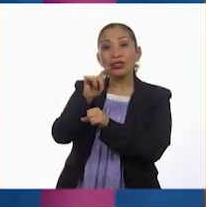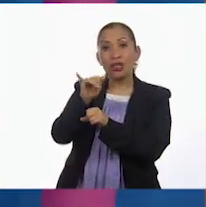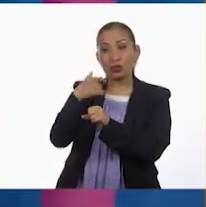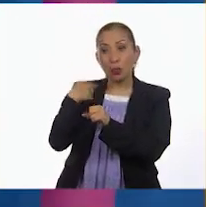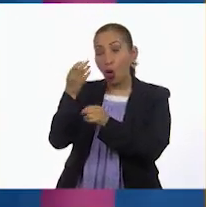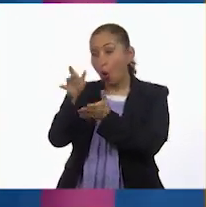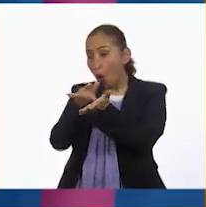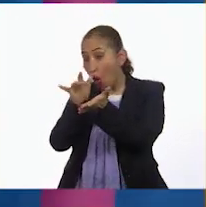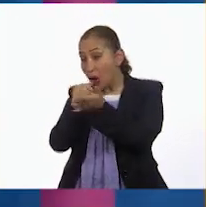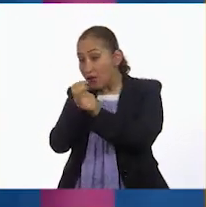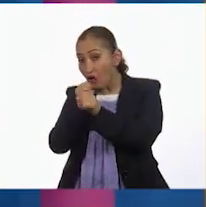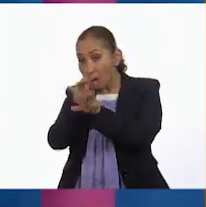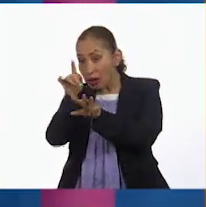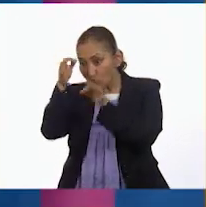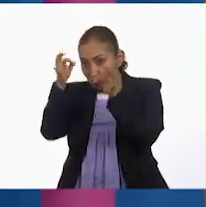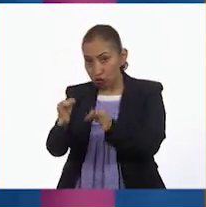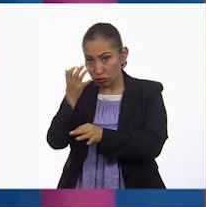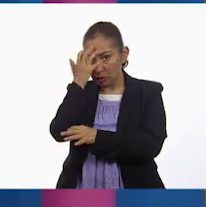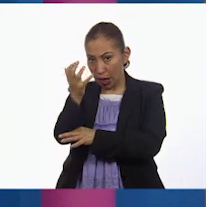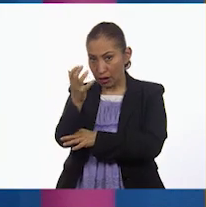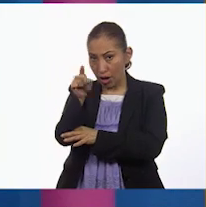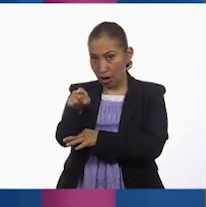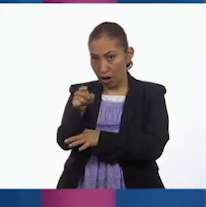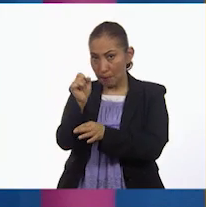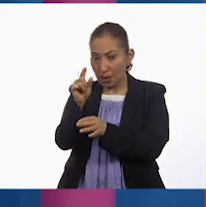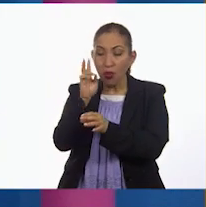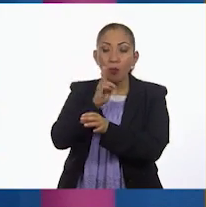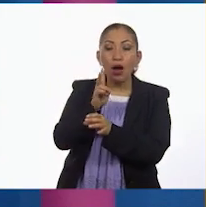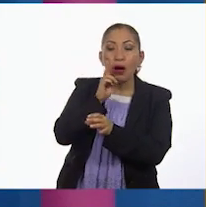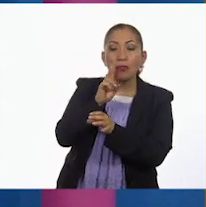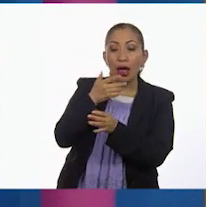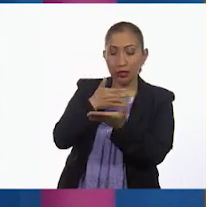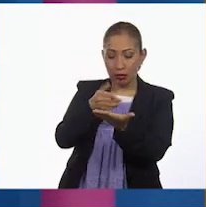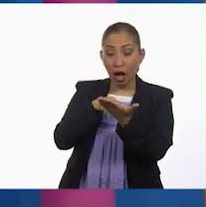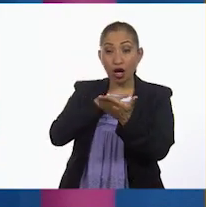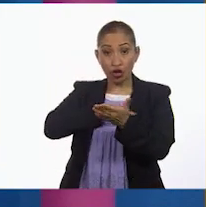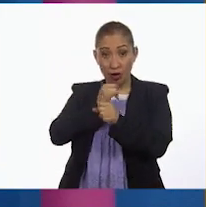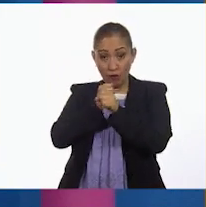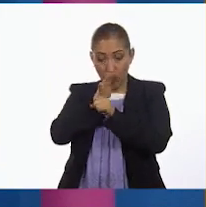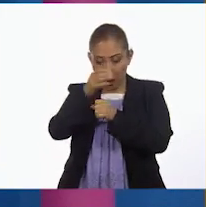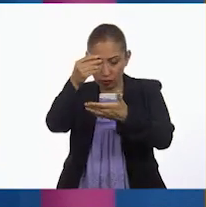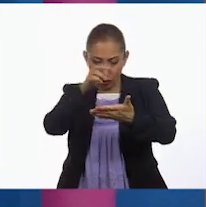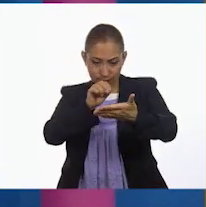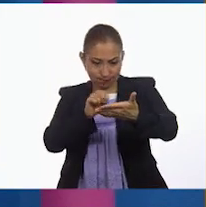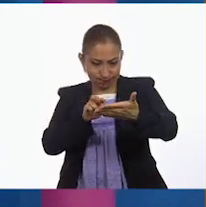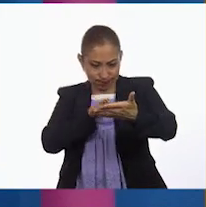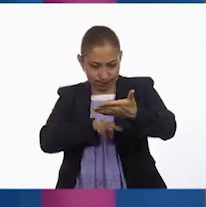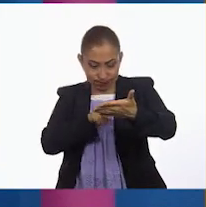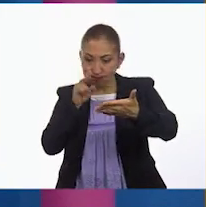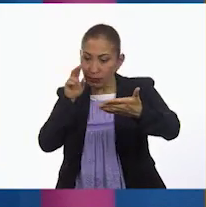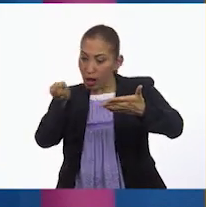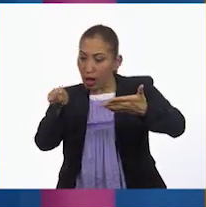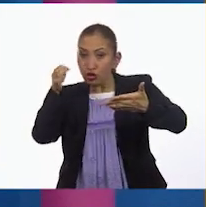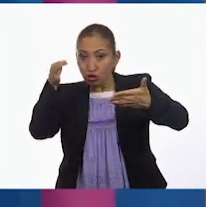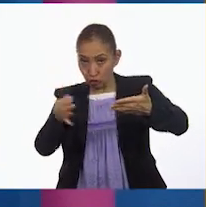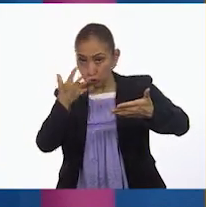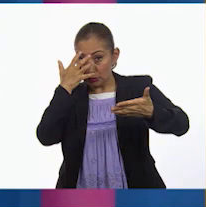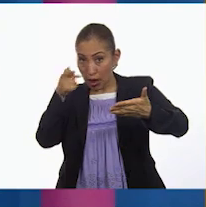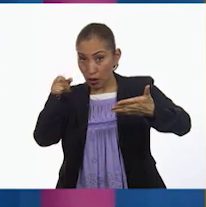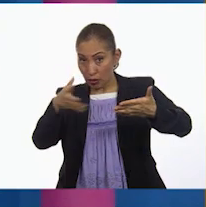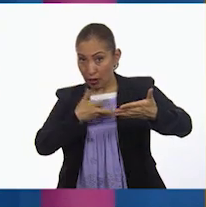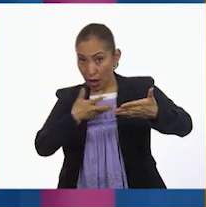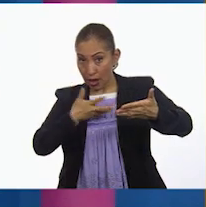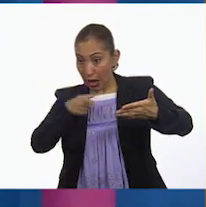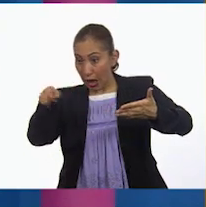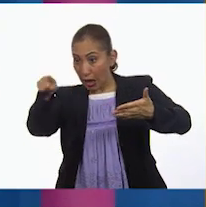tengan validez, y una forma de corroborarlo es esta, ¿no? Corroborar que tengan debajo de toda la información que ustedes ya leyeron, que tenga una lista